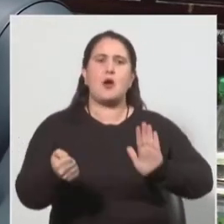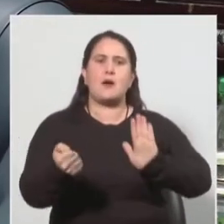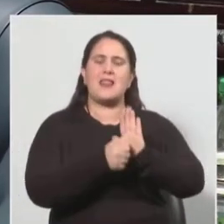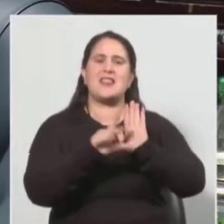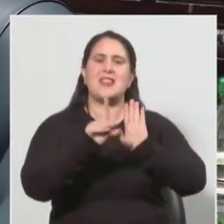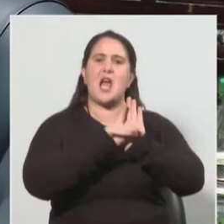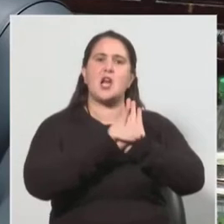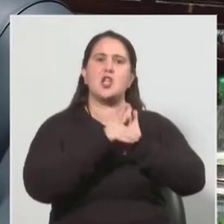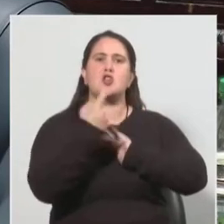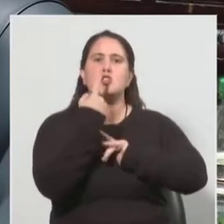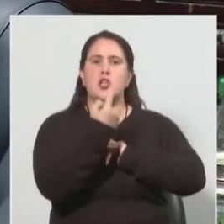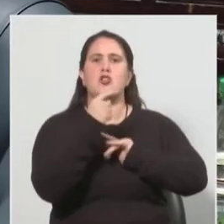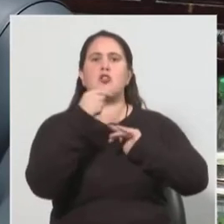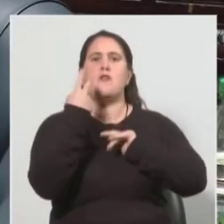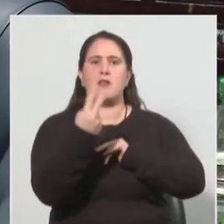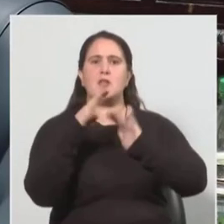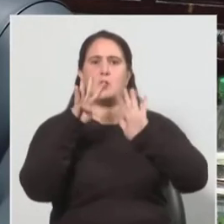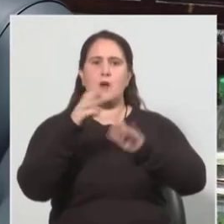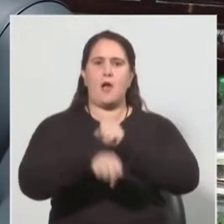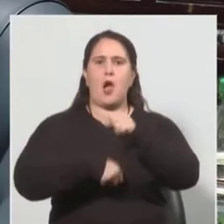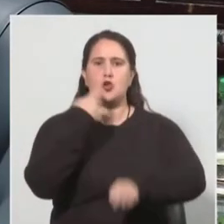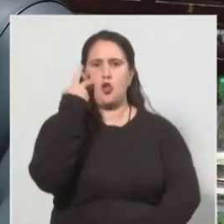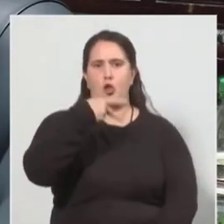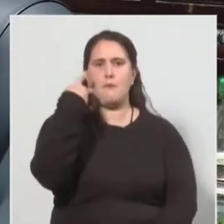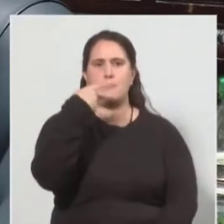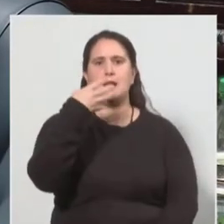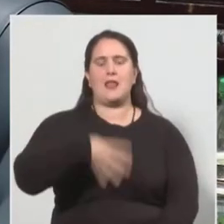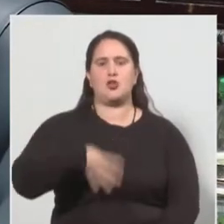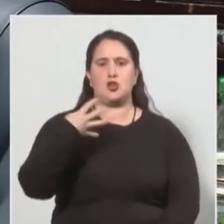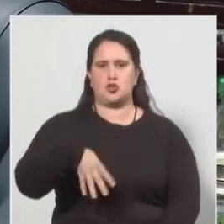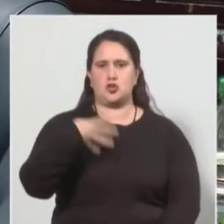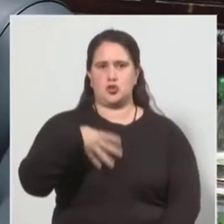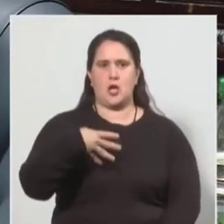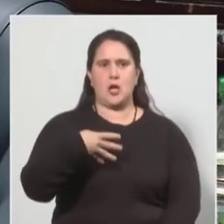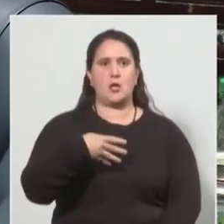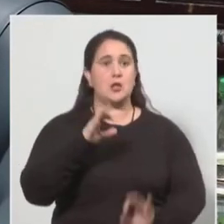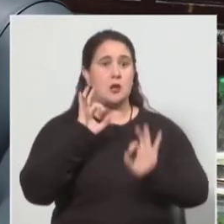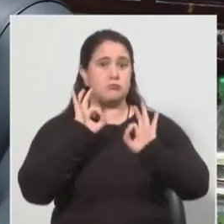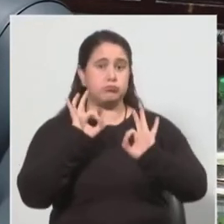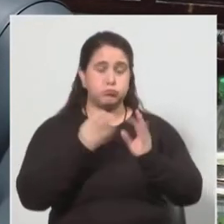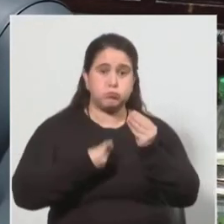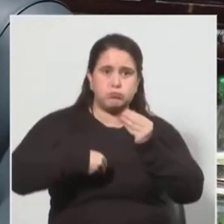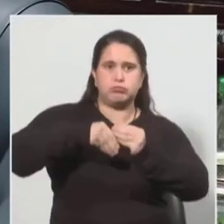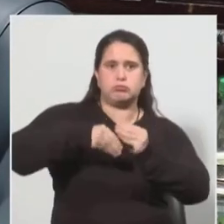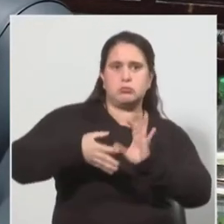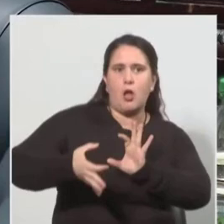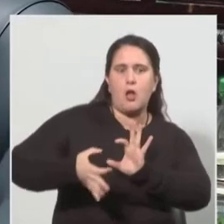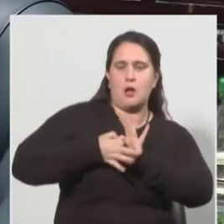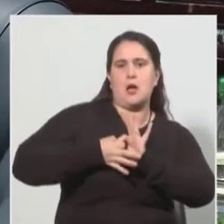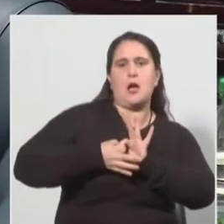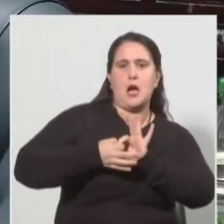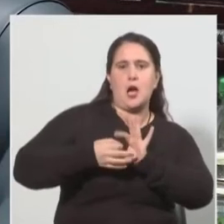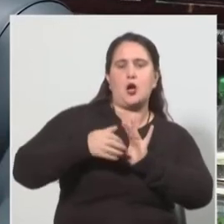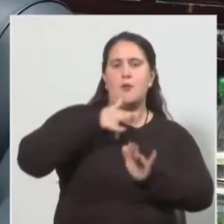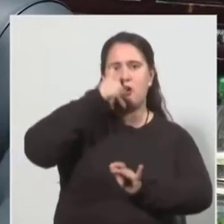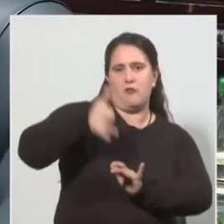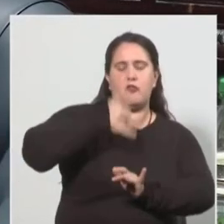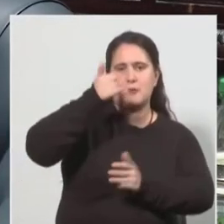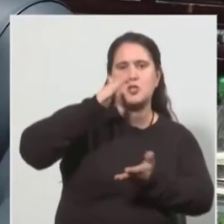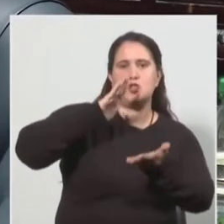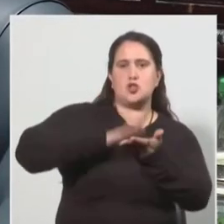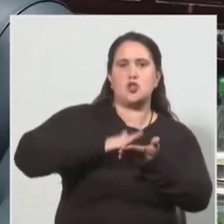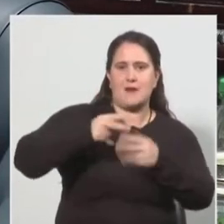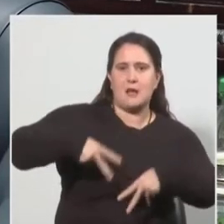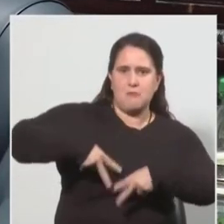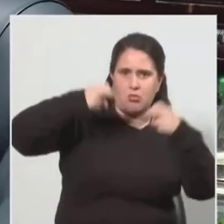decreto 129 del 2014? Se complementó con la información referida a la existencia